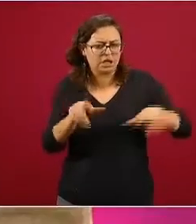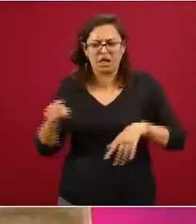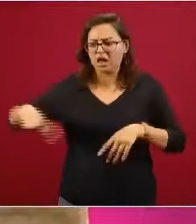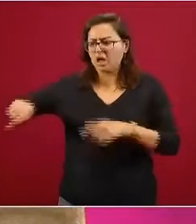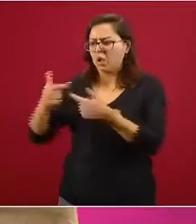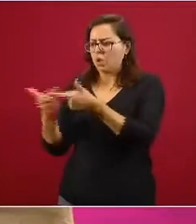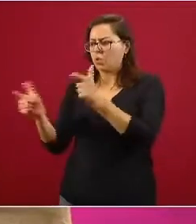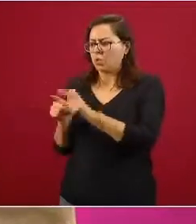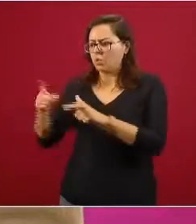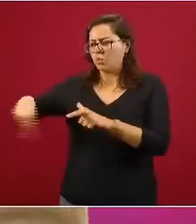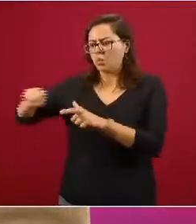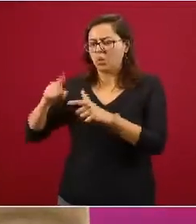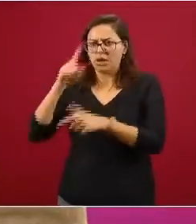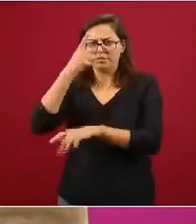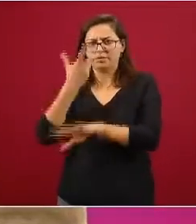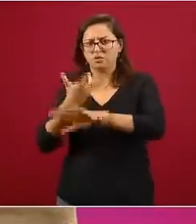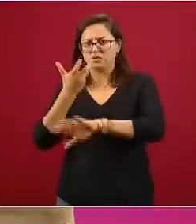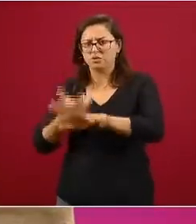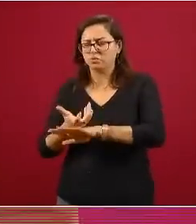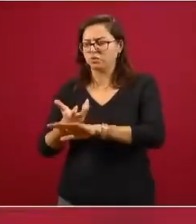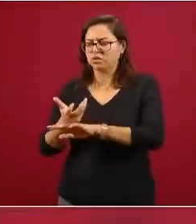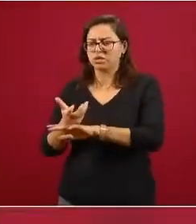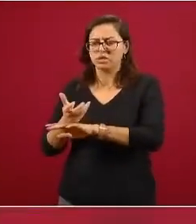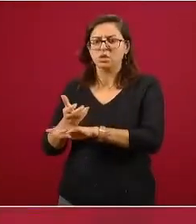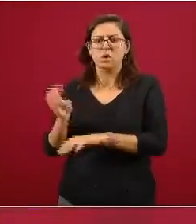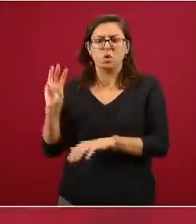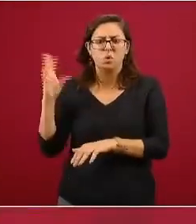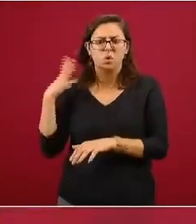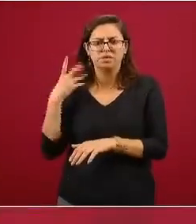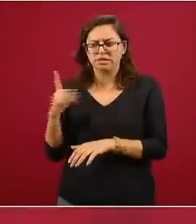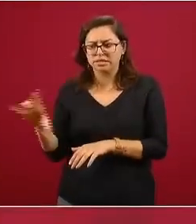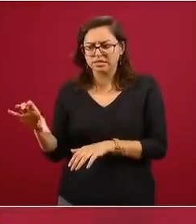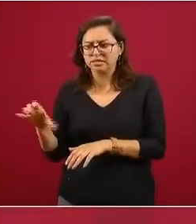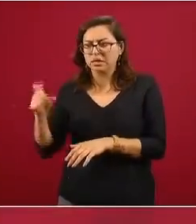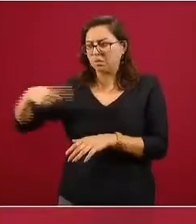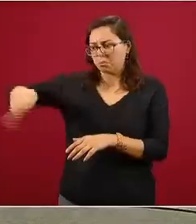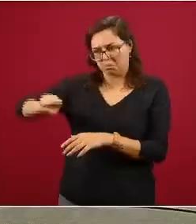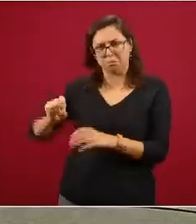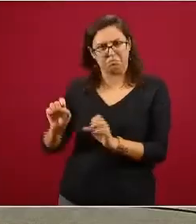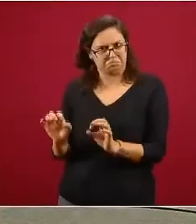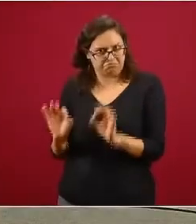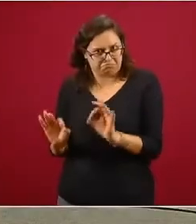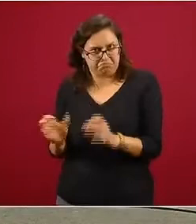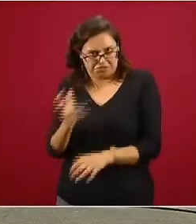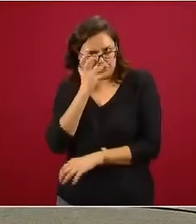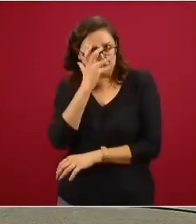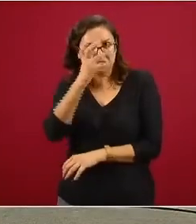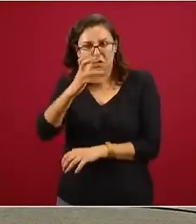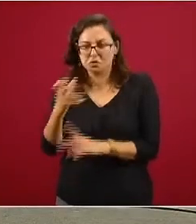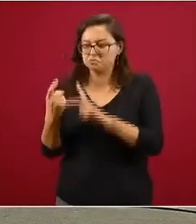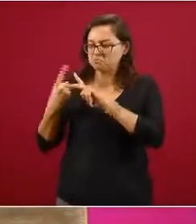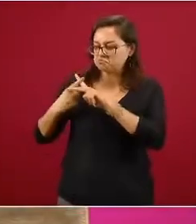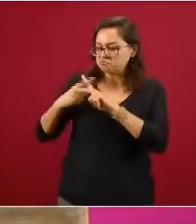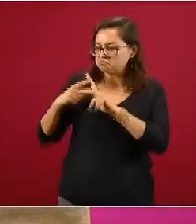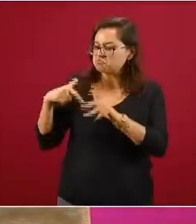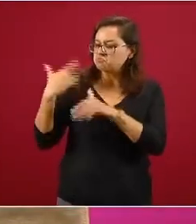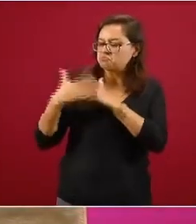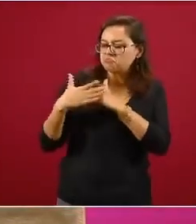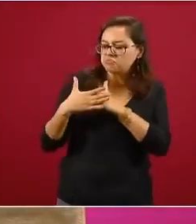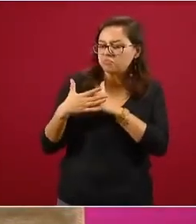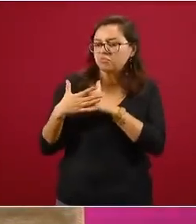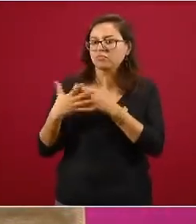grupo de la Universidad de Washington en Estados Unidos. Es un grupo académico muy sólido, muy conocido, que hace distintos escenarios de